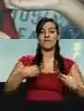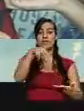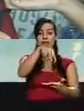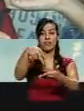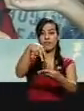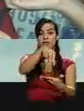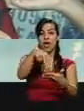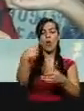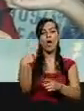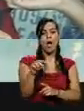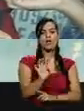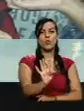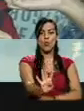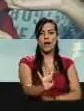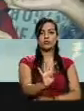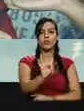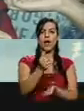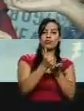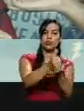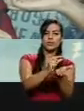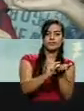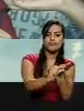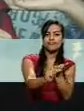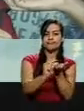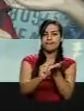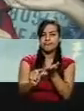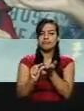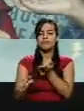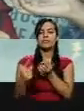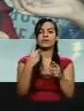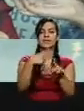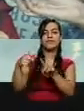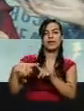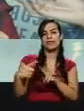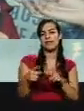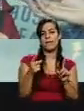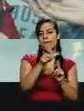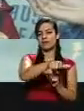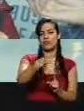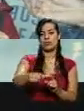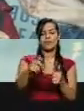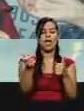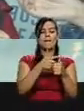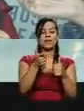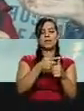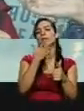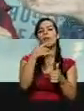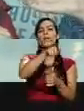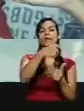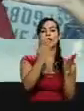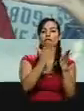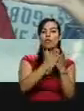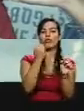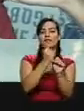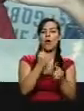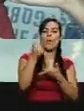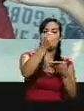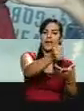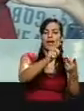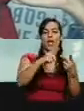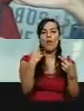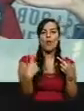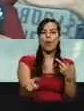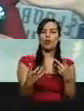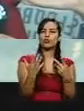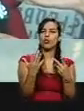contemplan cuatro ayudas económicas para diferentes casos. Uno es la beca estudio-trabajo, la otra es eso